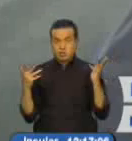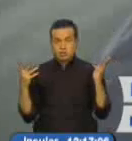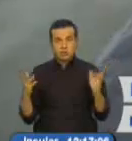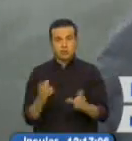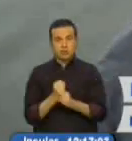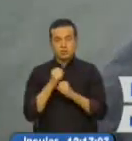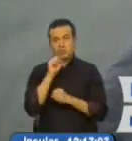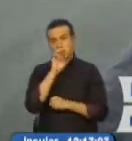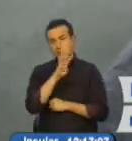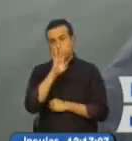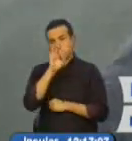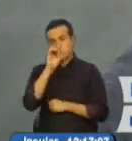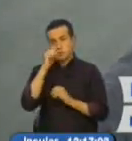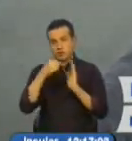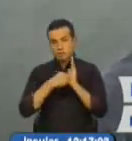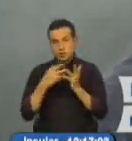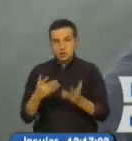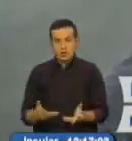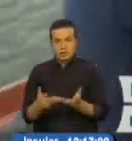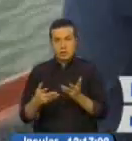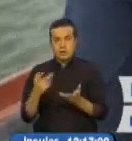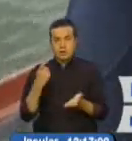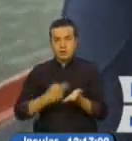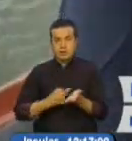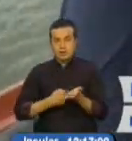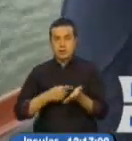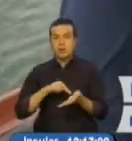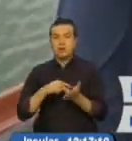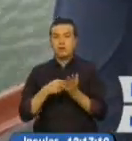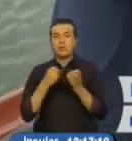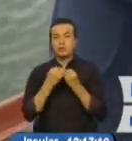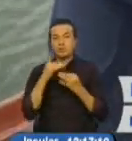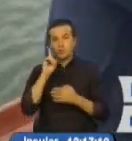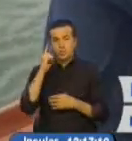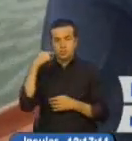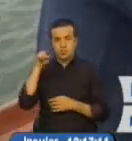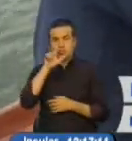de 490 mil libras de camarón, es decir,